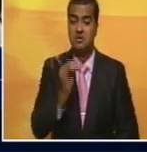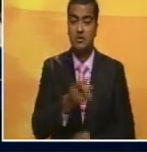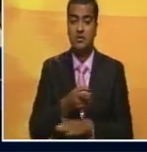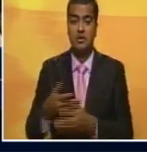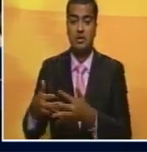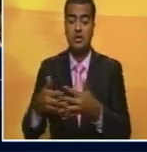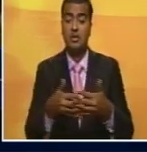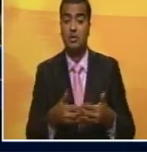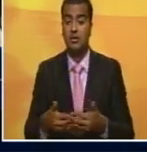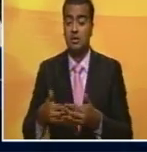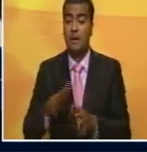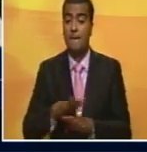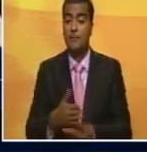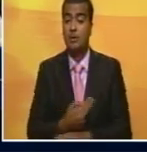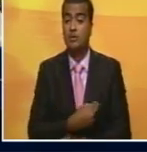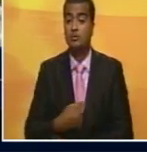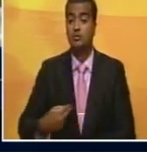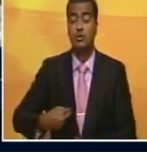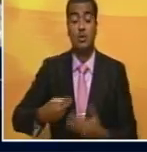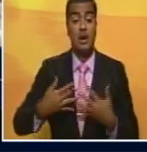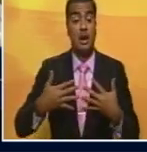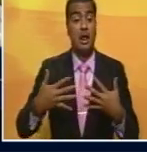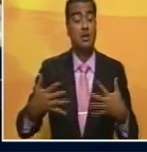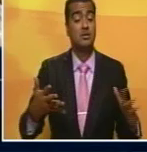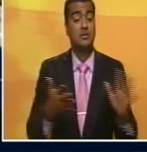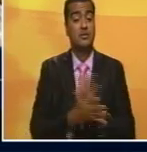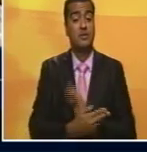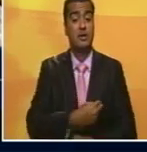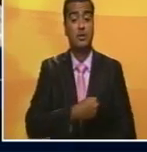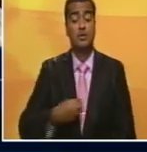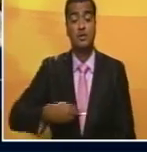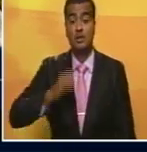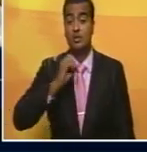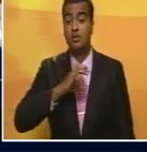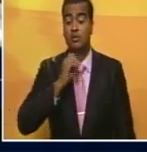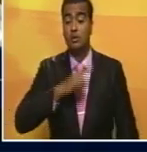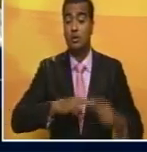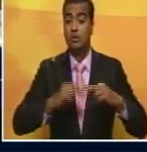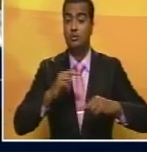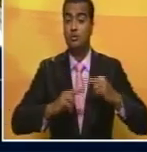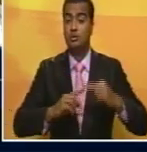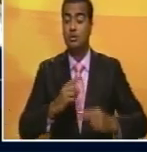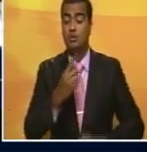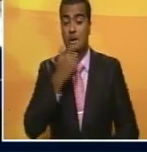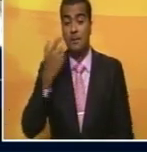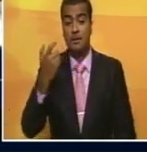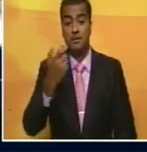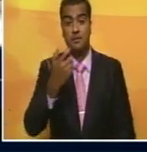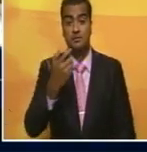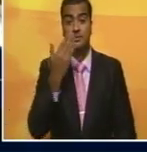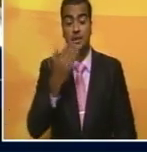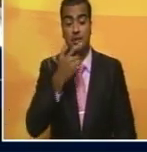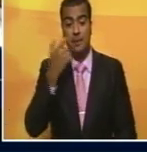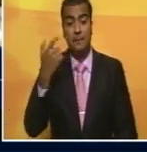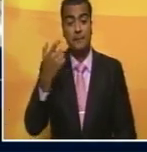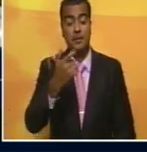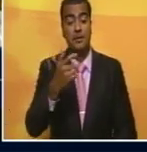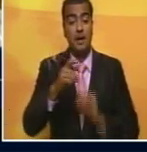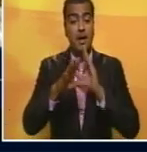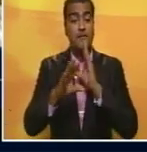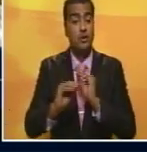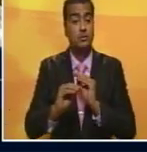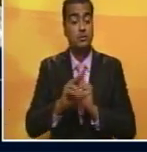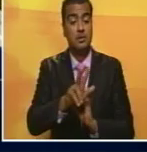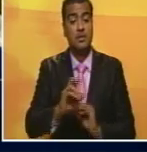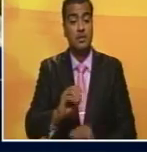Estados Unidos, porque nosotros a lo largo de lo que ha sido nuestra historia hemos venido construyendo una patria, y esta patria heroica habló